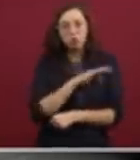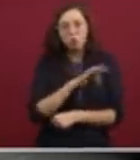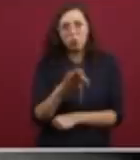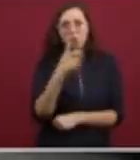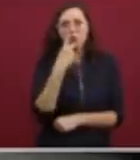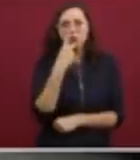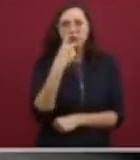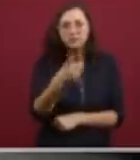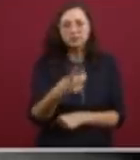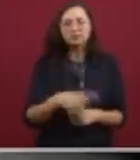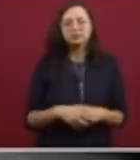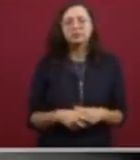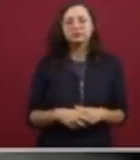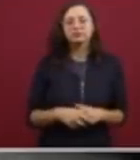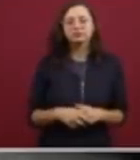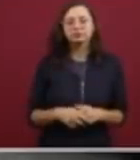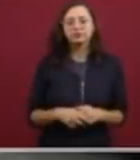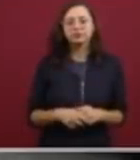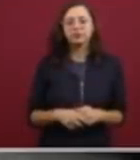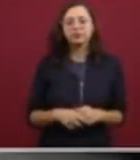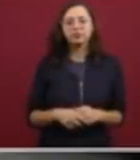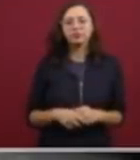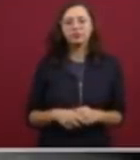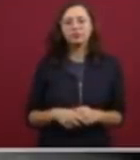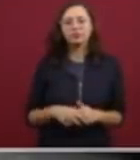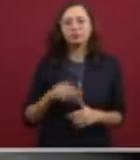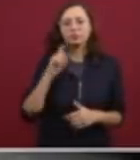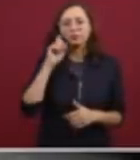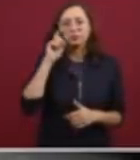comentarles sobre